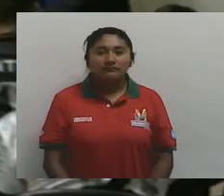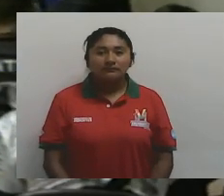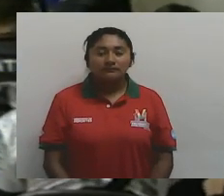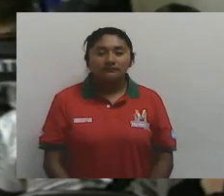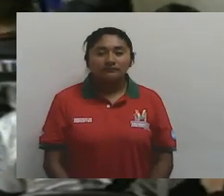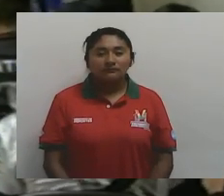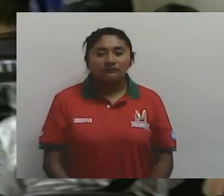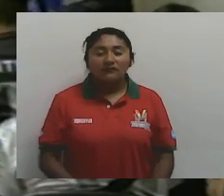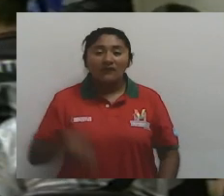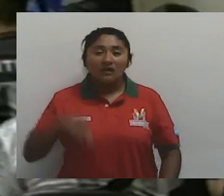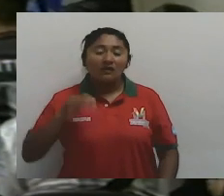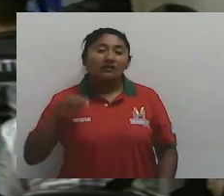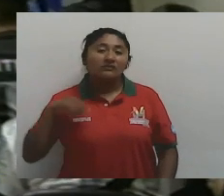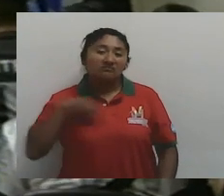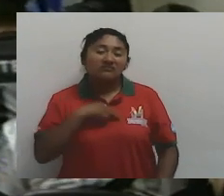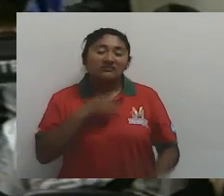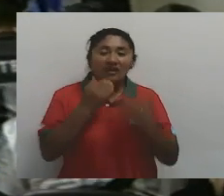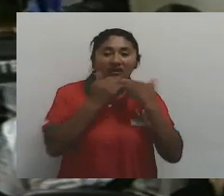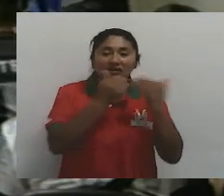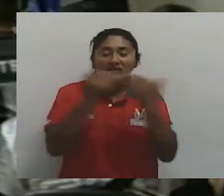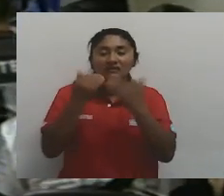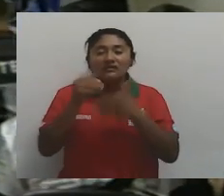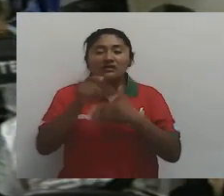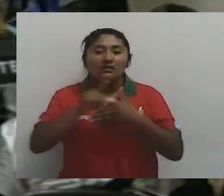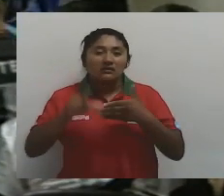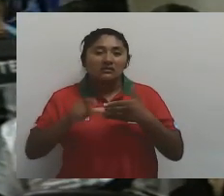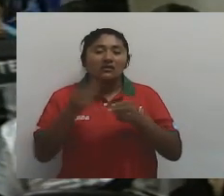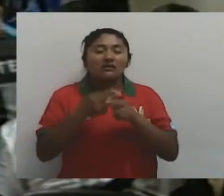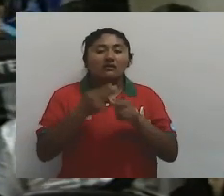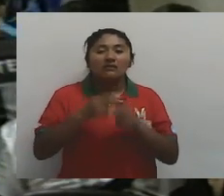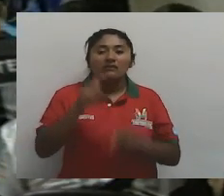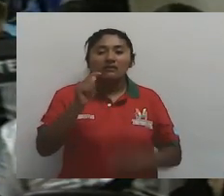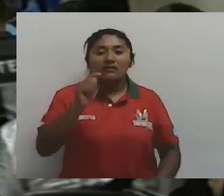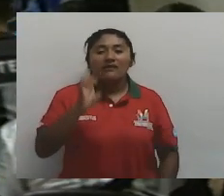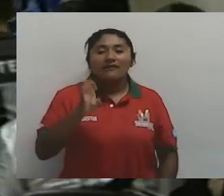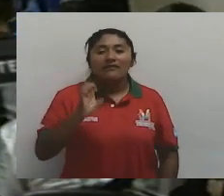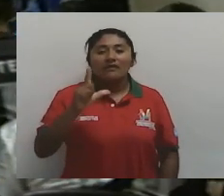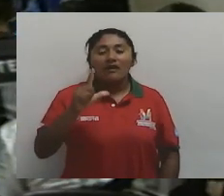Nuestro agradecimiento a la licenciada Telma Villar Pando.